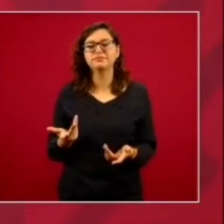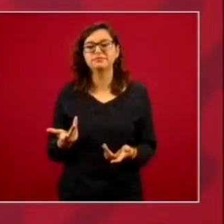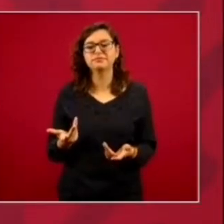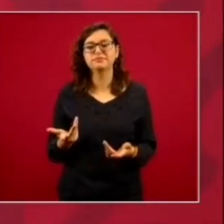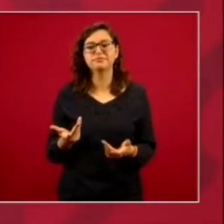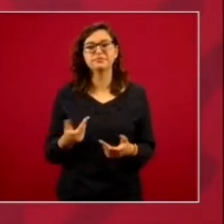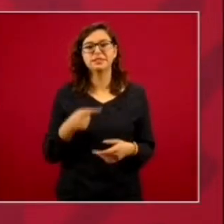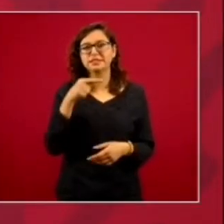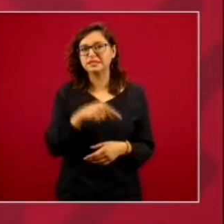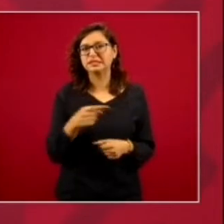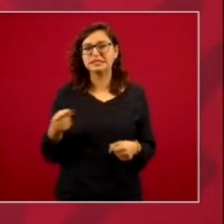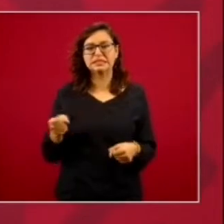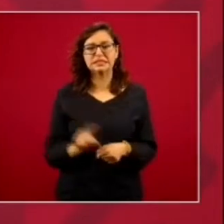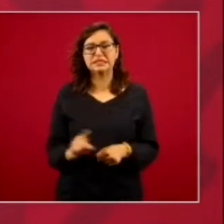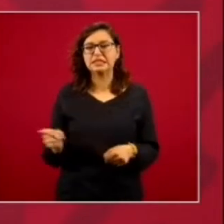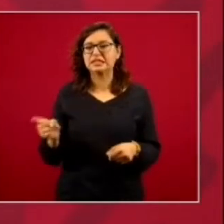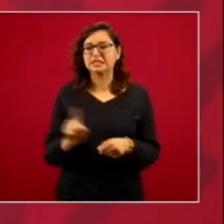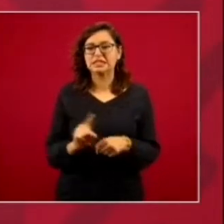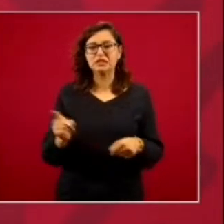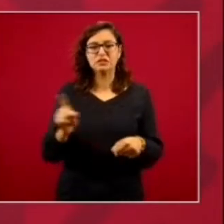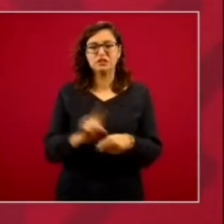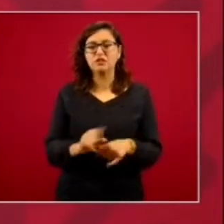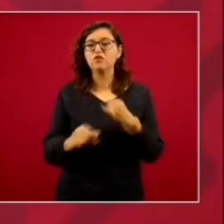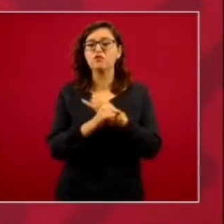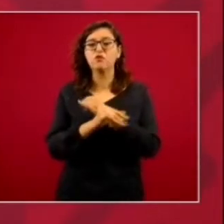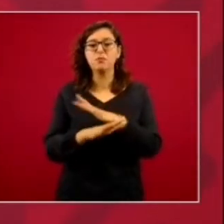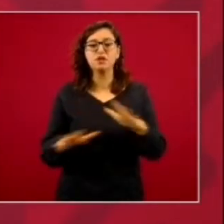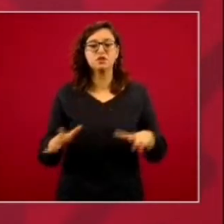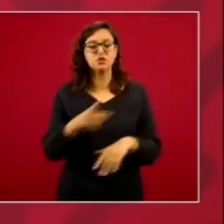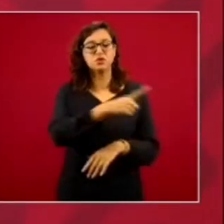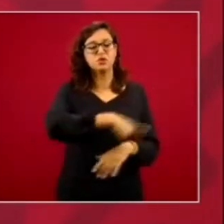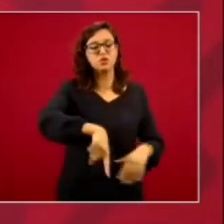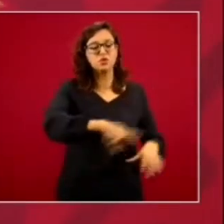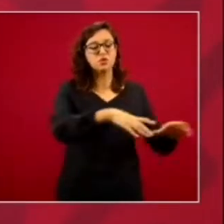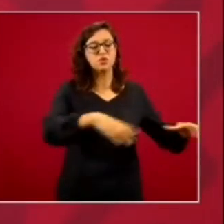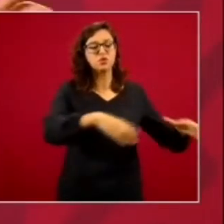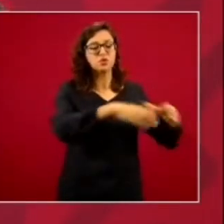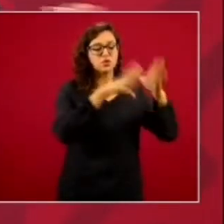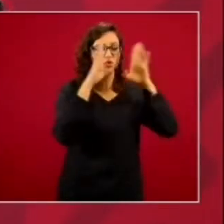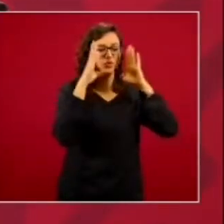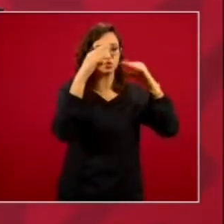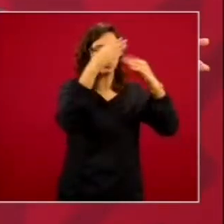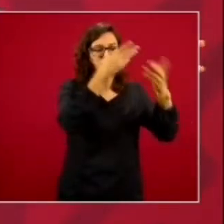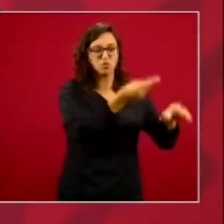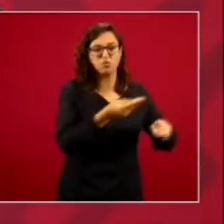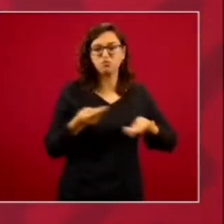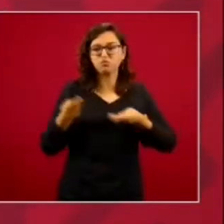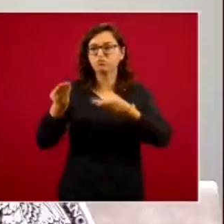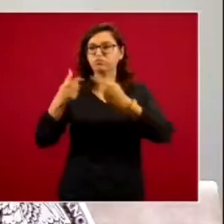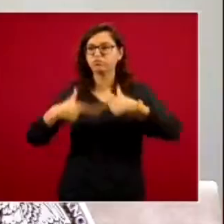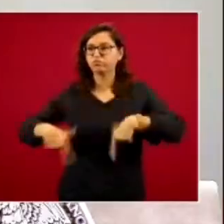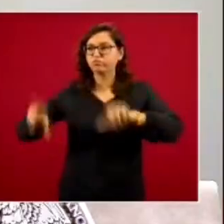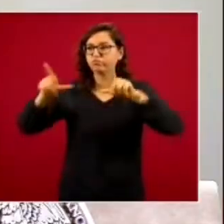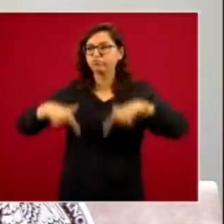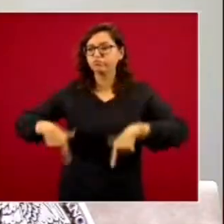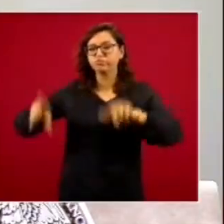un boletín del conservadurismo. Ayer estaba yo viendo, ¿no?, en las